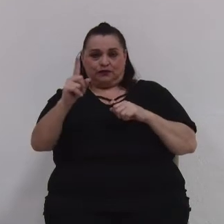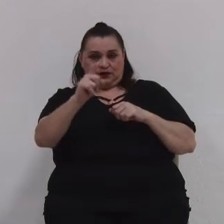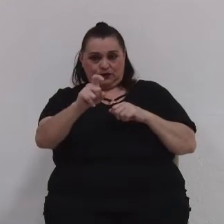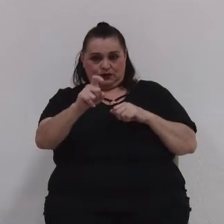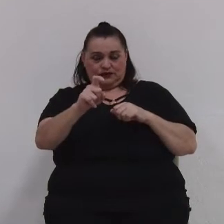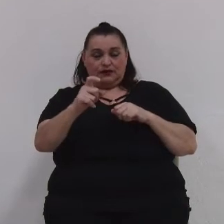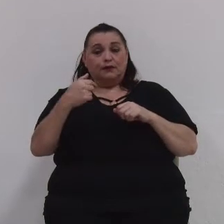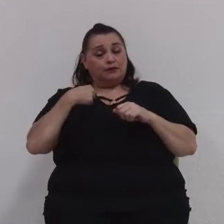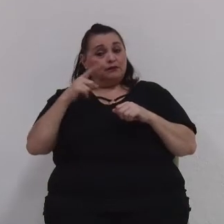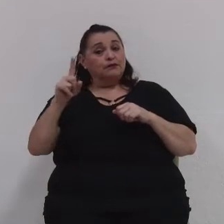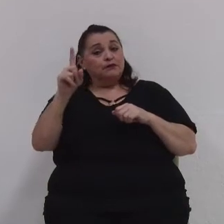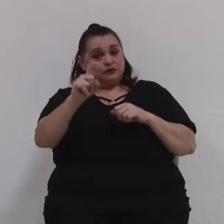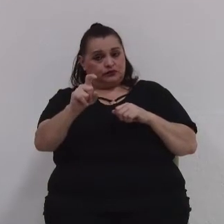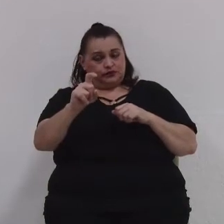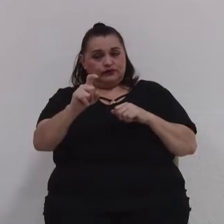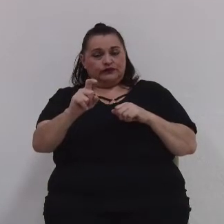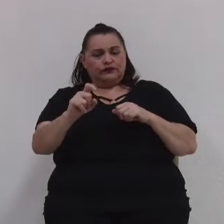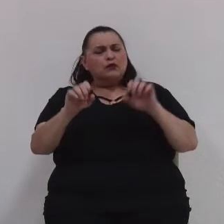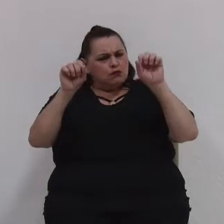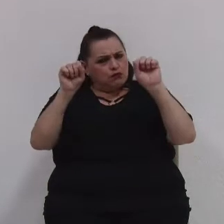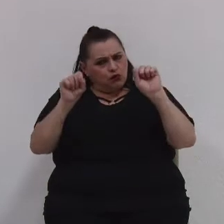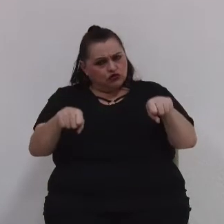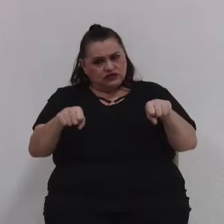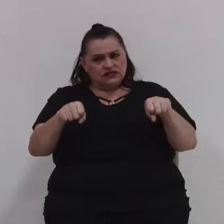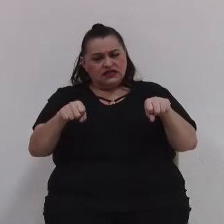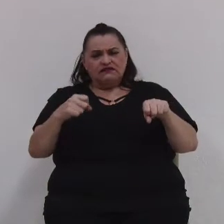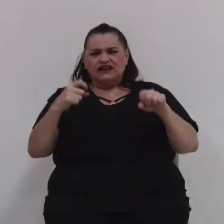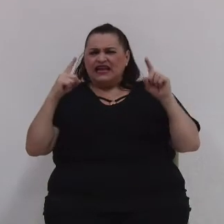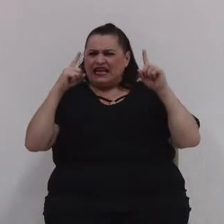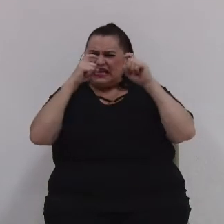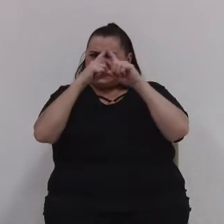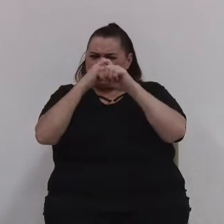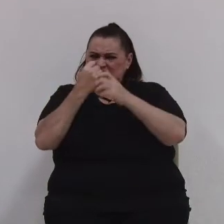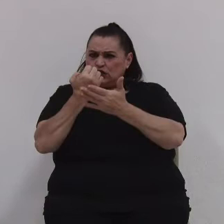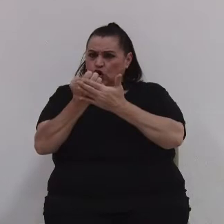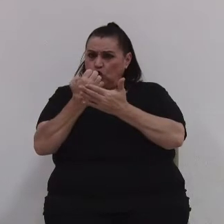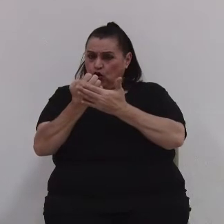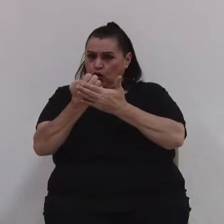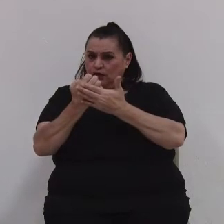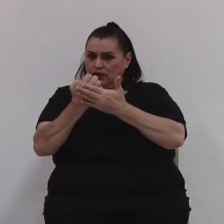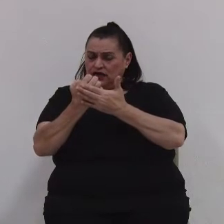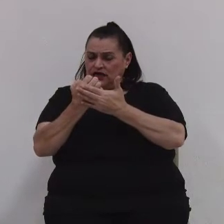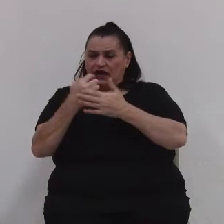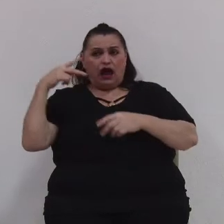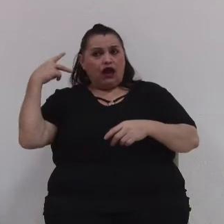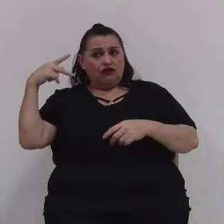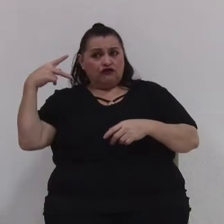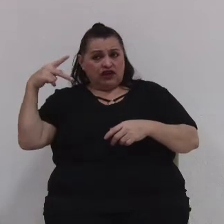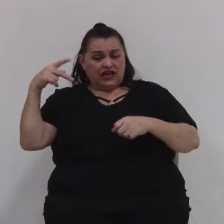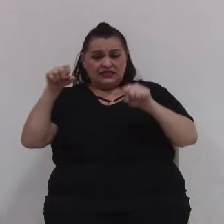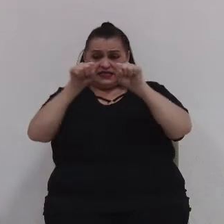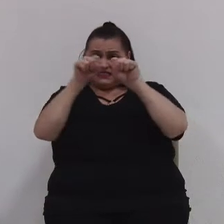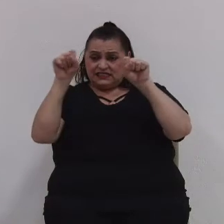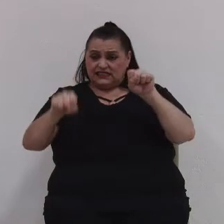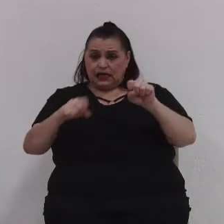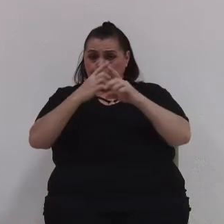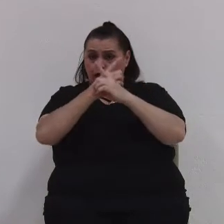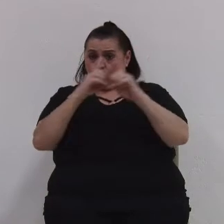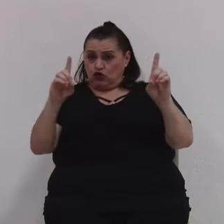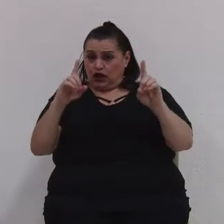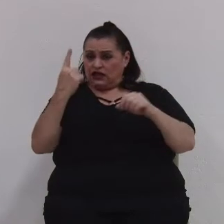Mi pregunta ¿es posible que una crisis económica ponga en riesgo el sistema democrático de